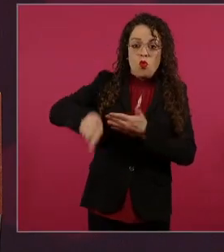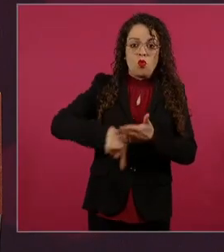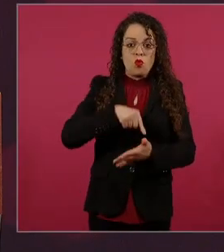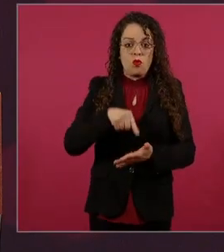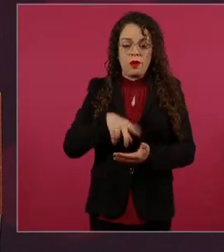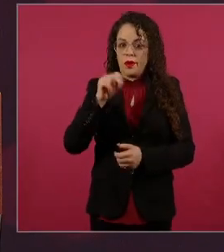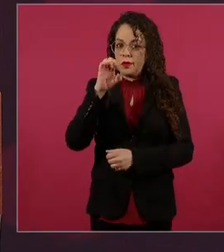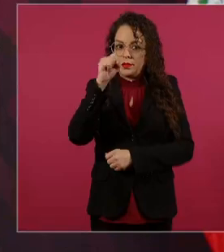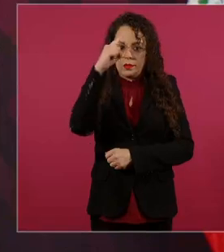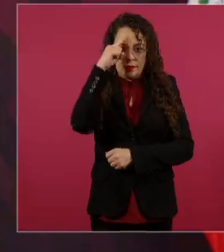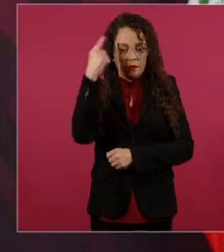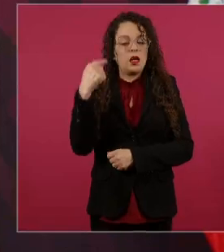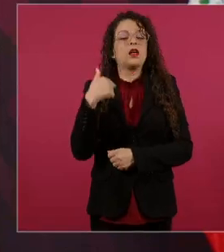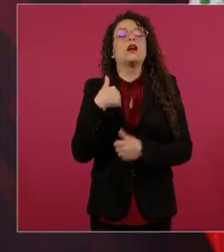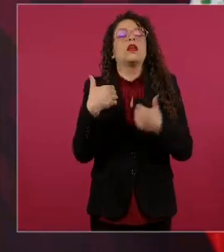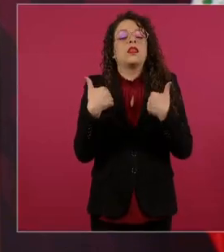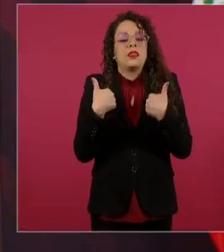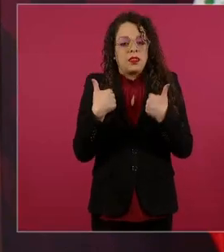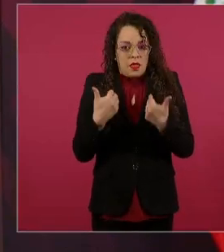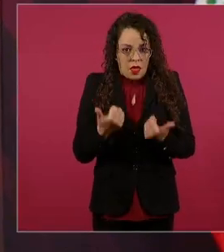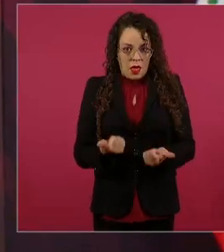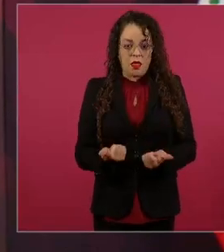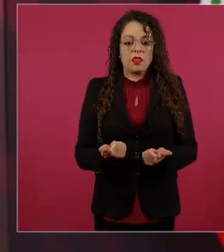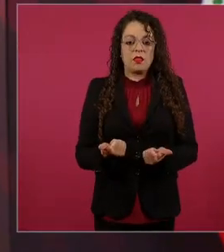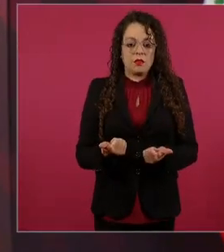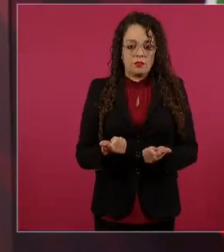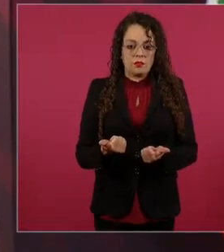pues todo esto es lo que estamos haciendo